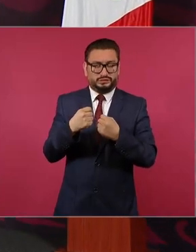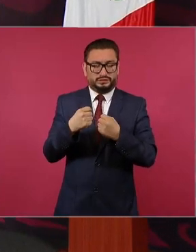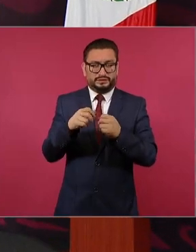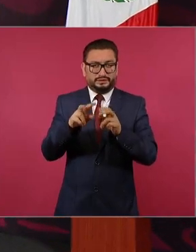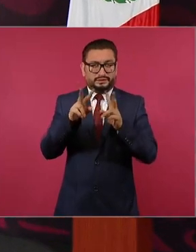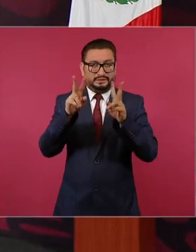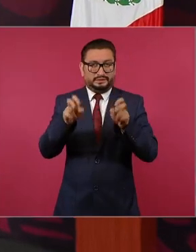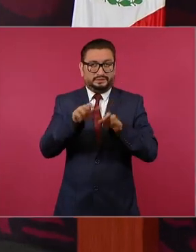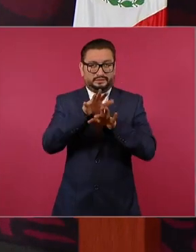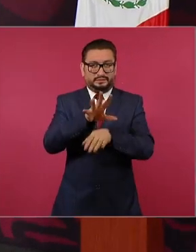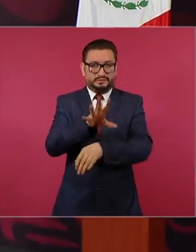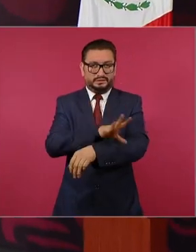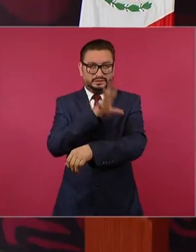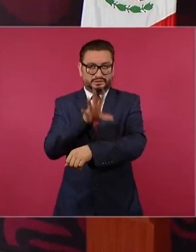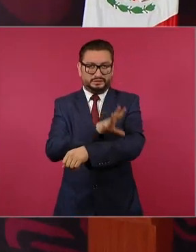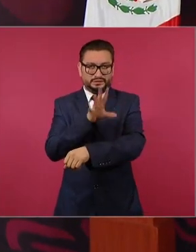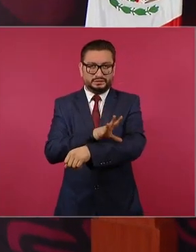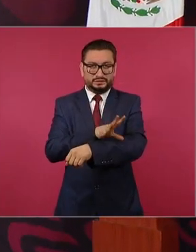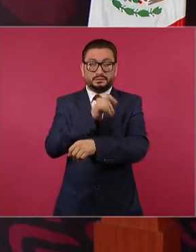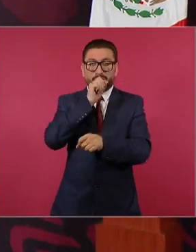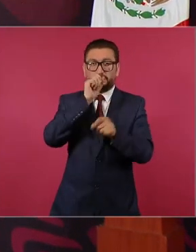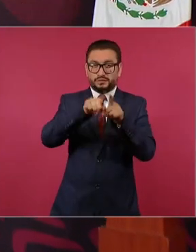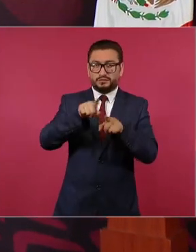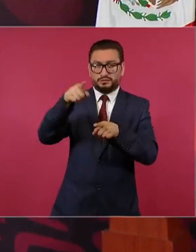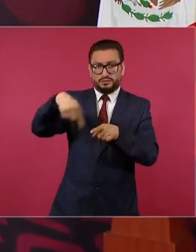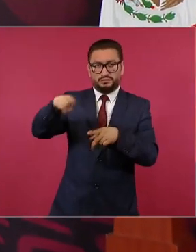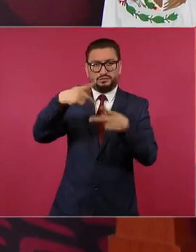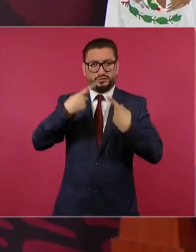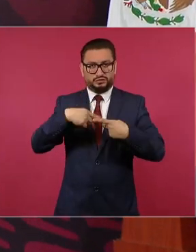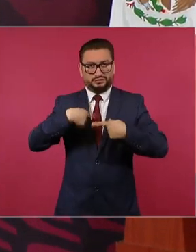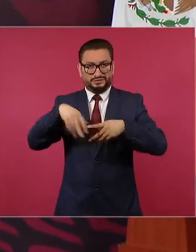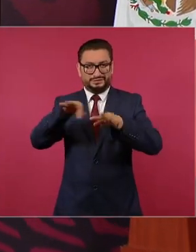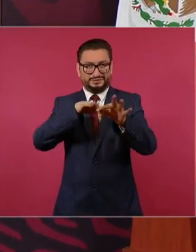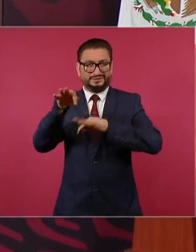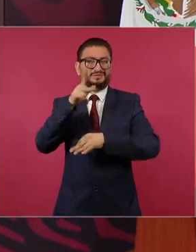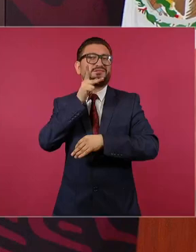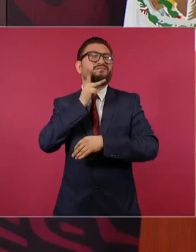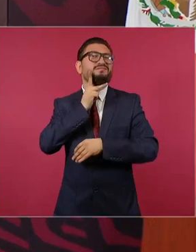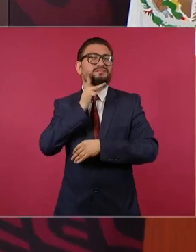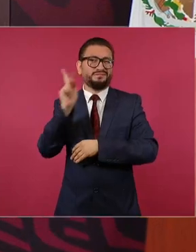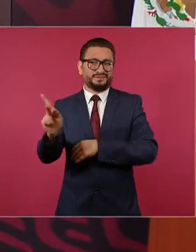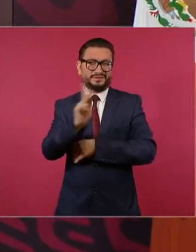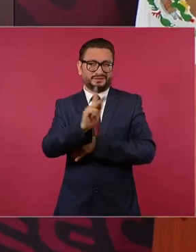eléctrica. Lo mismo los trabajadores petroleros.